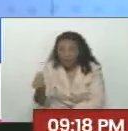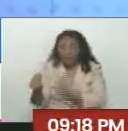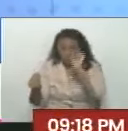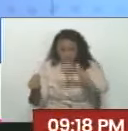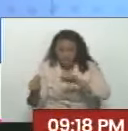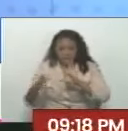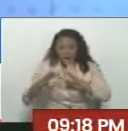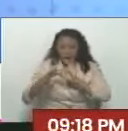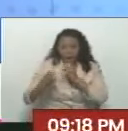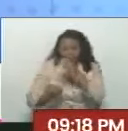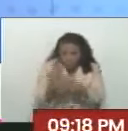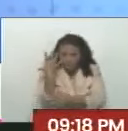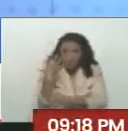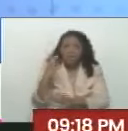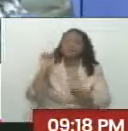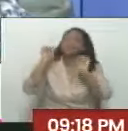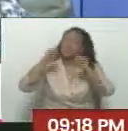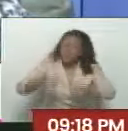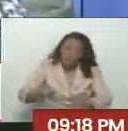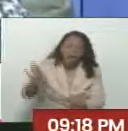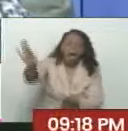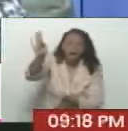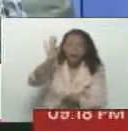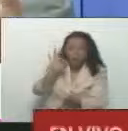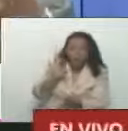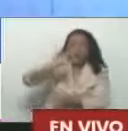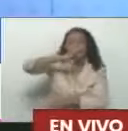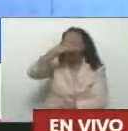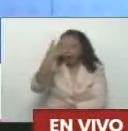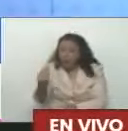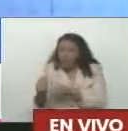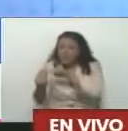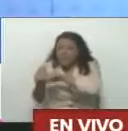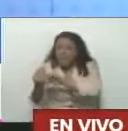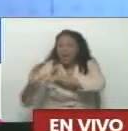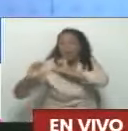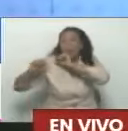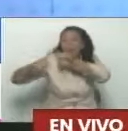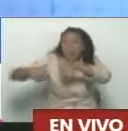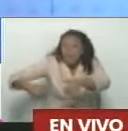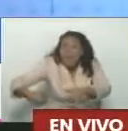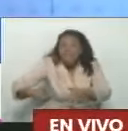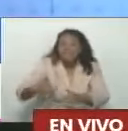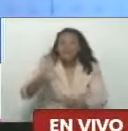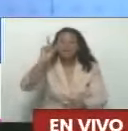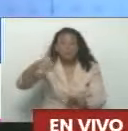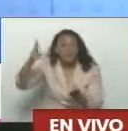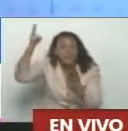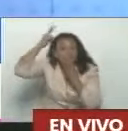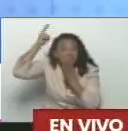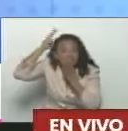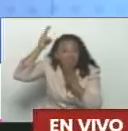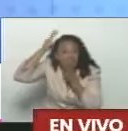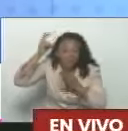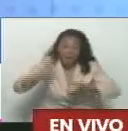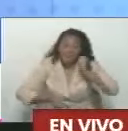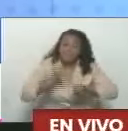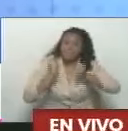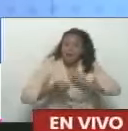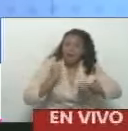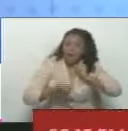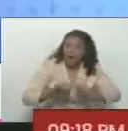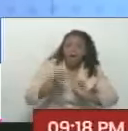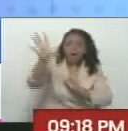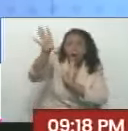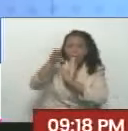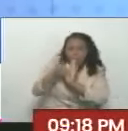¿verdad? Sí. El baile. Tiene el componente africano, pero además tiene el componente indígena también. Que es la maraca que